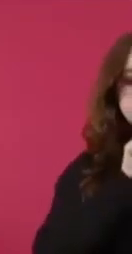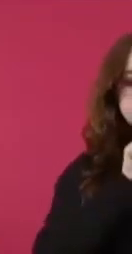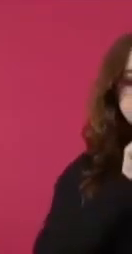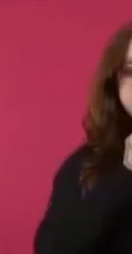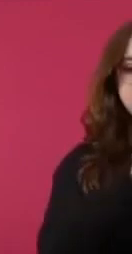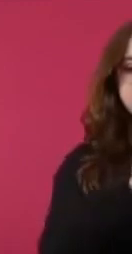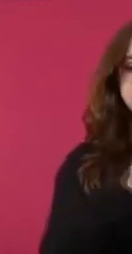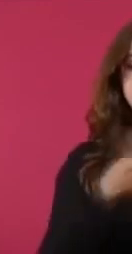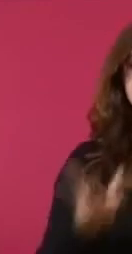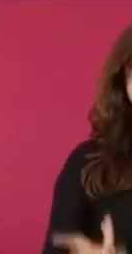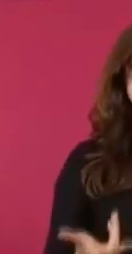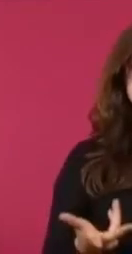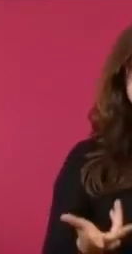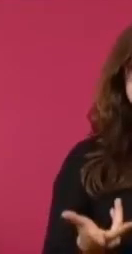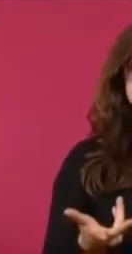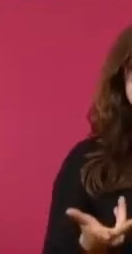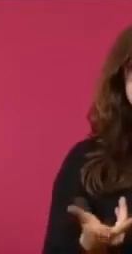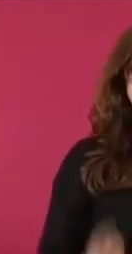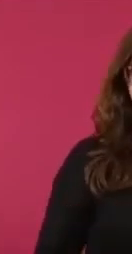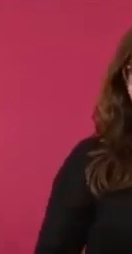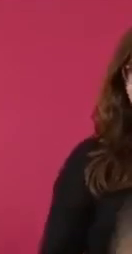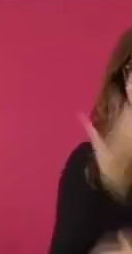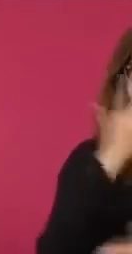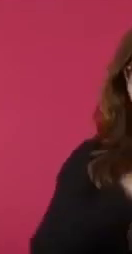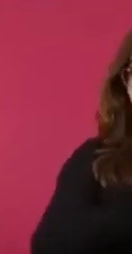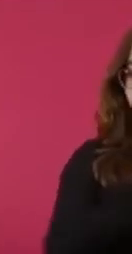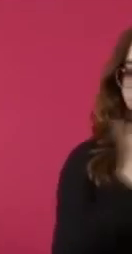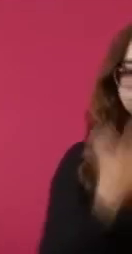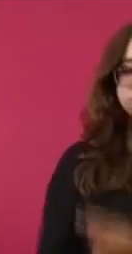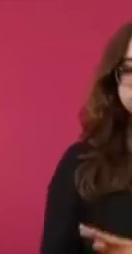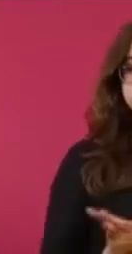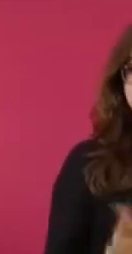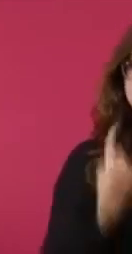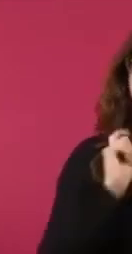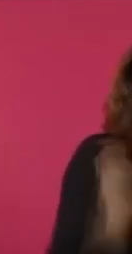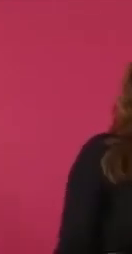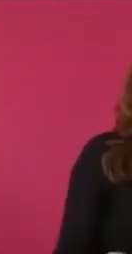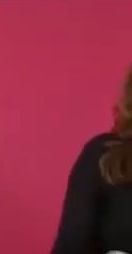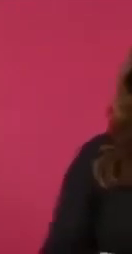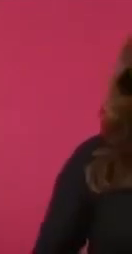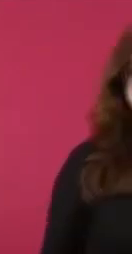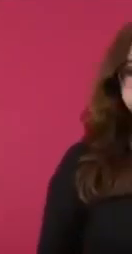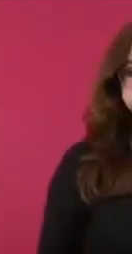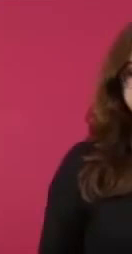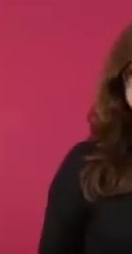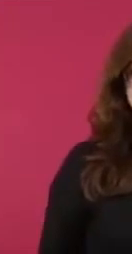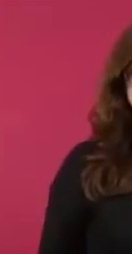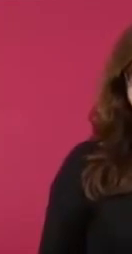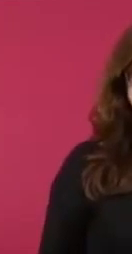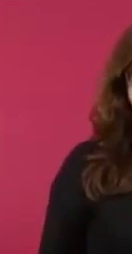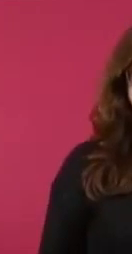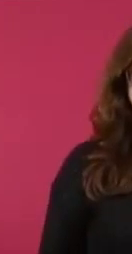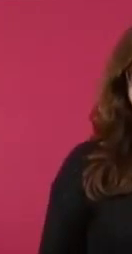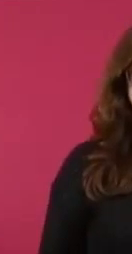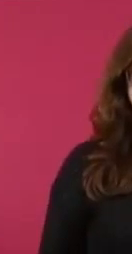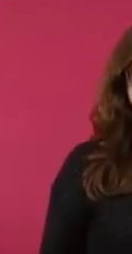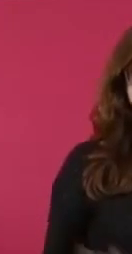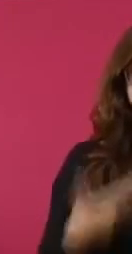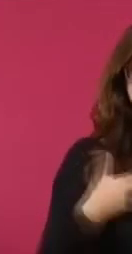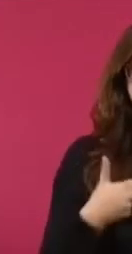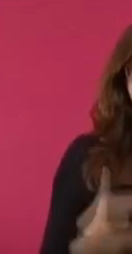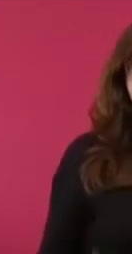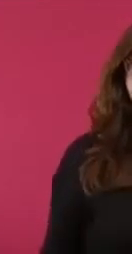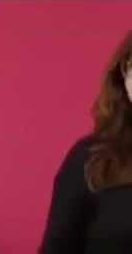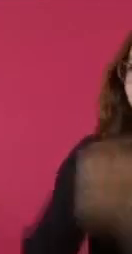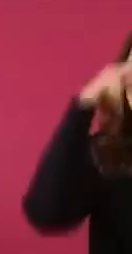no le estamos inventando nada. Pero, aunado a eso, tiene que pagar este año alrededor de 10